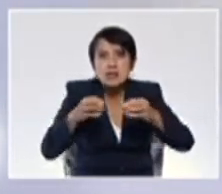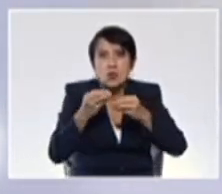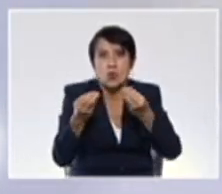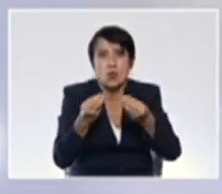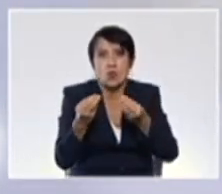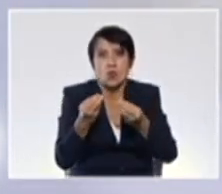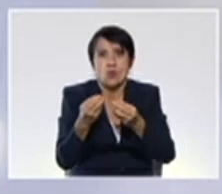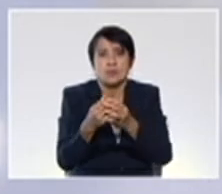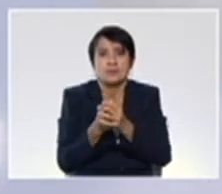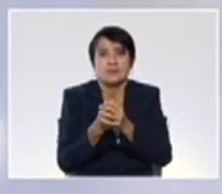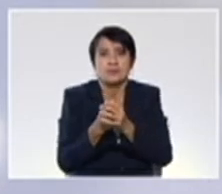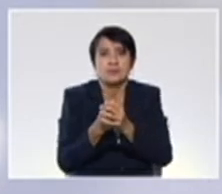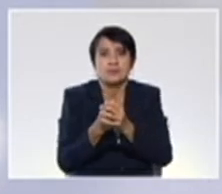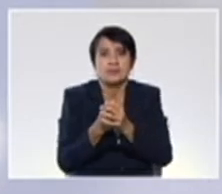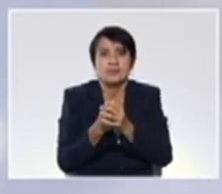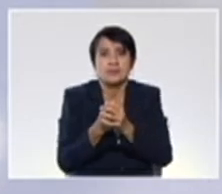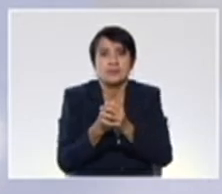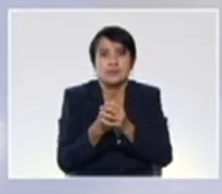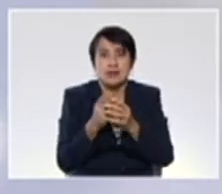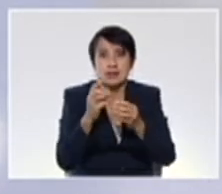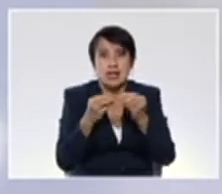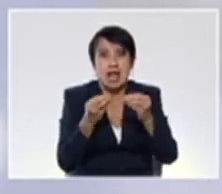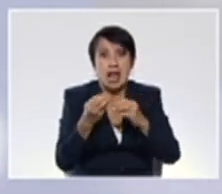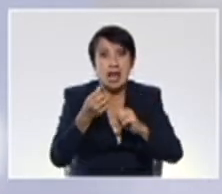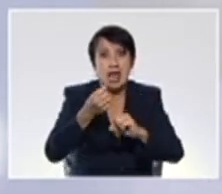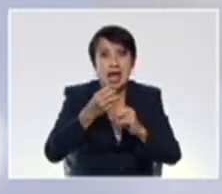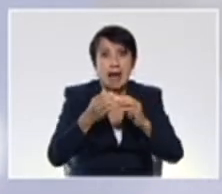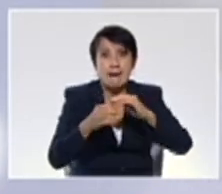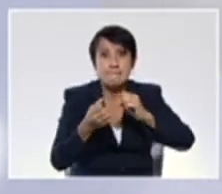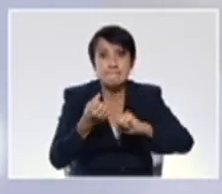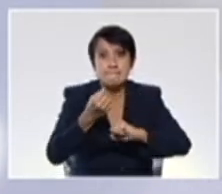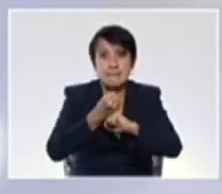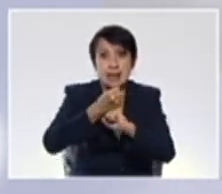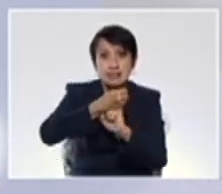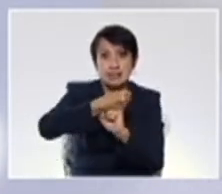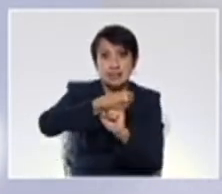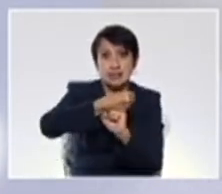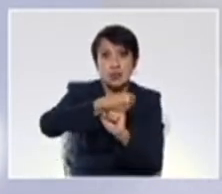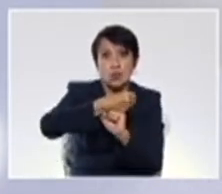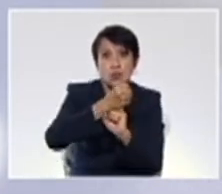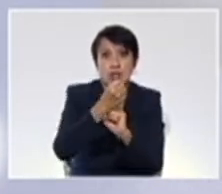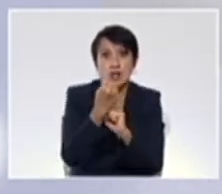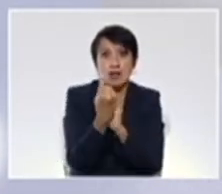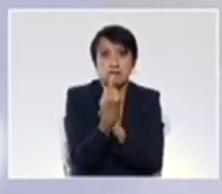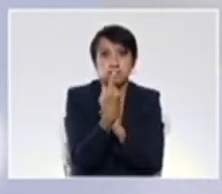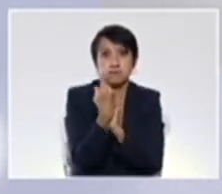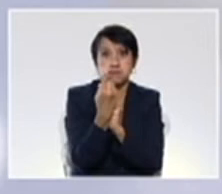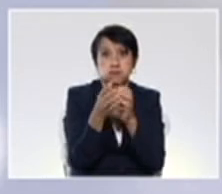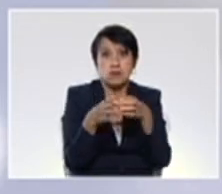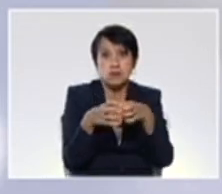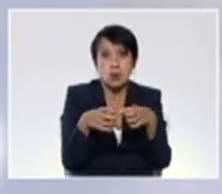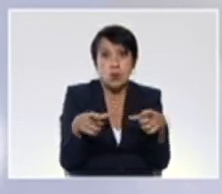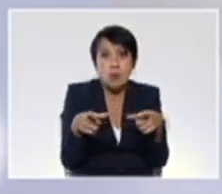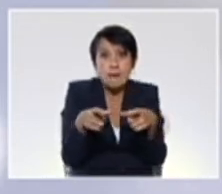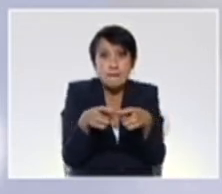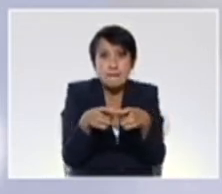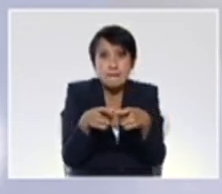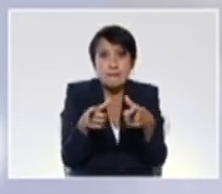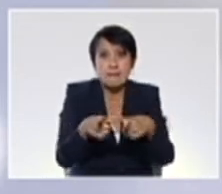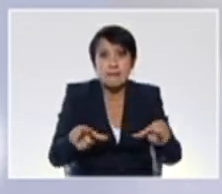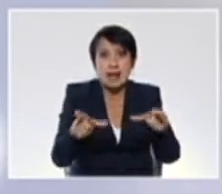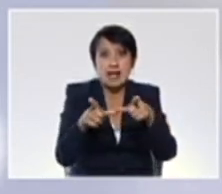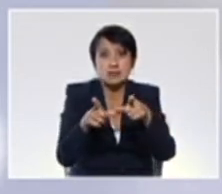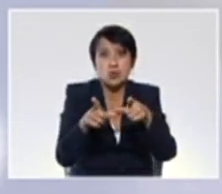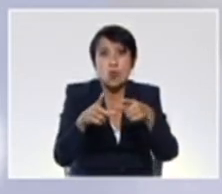ahí entonces. Fíjense, está entonces la base de la licuadora, la cuchilla, fíjense que es este espacio que está aquí, y